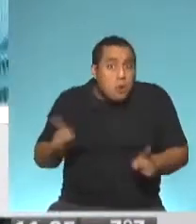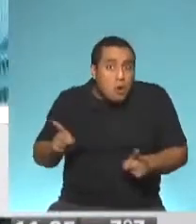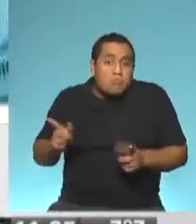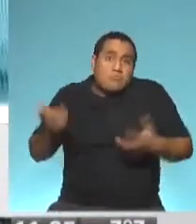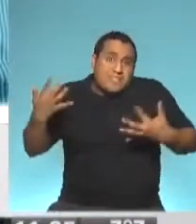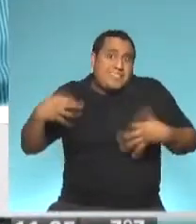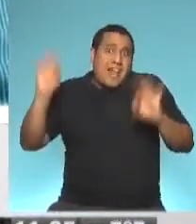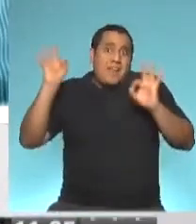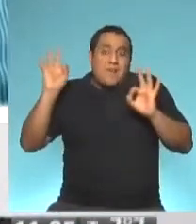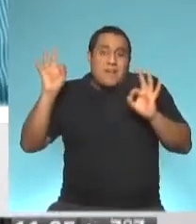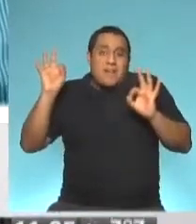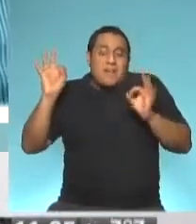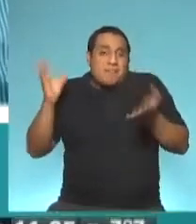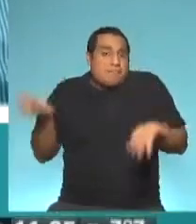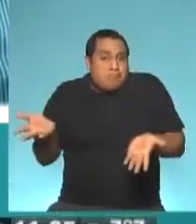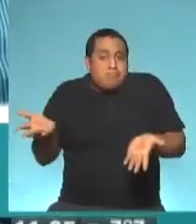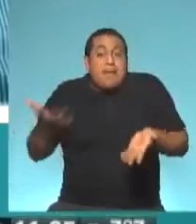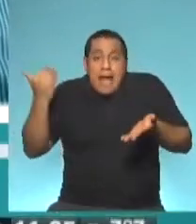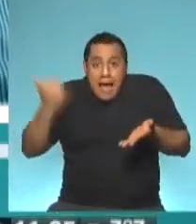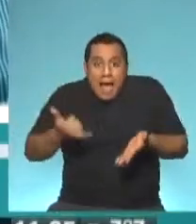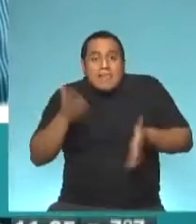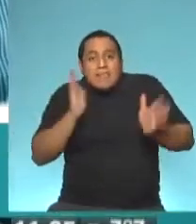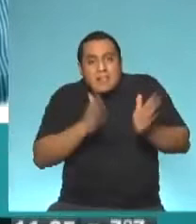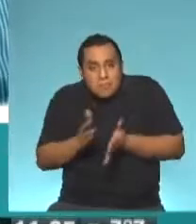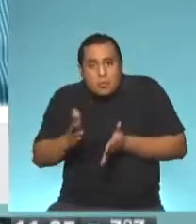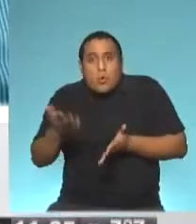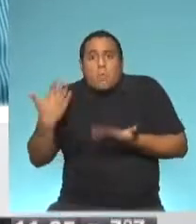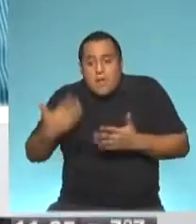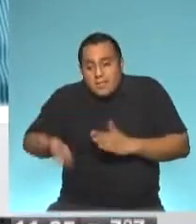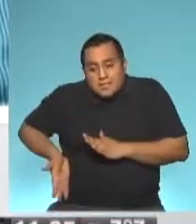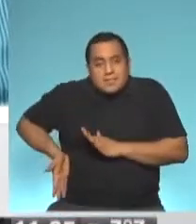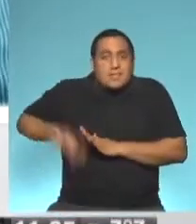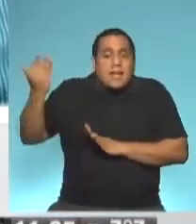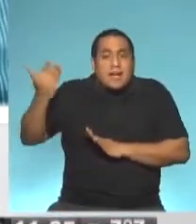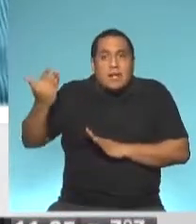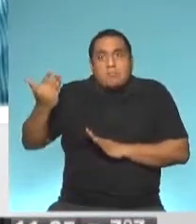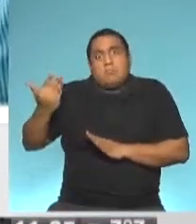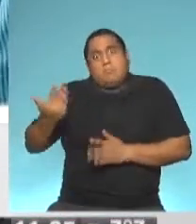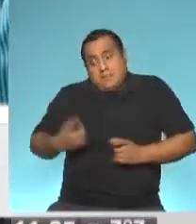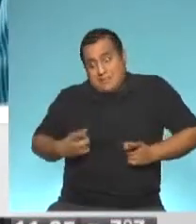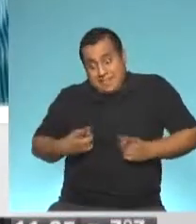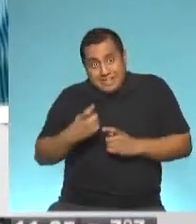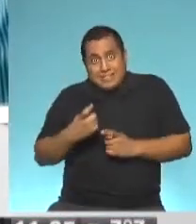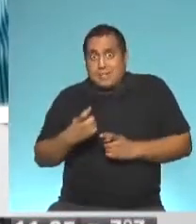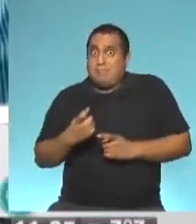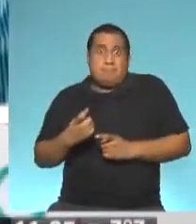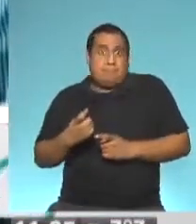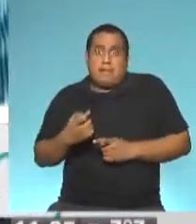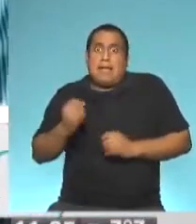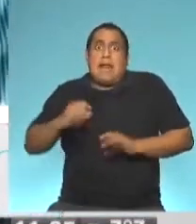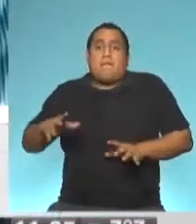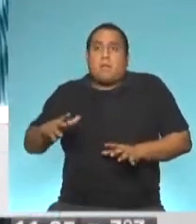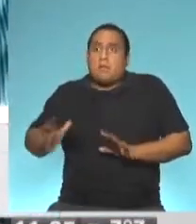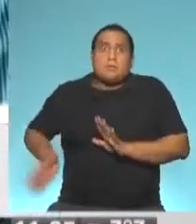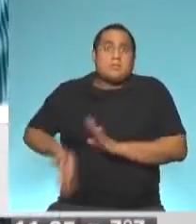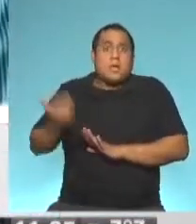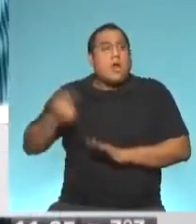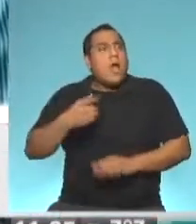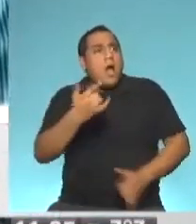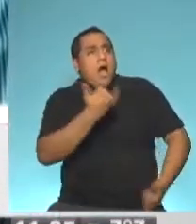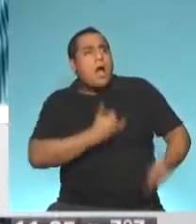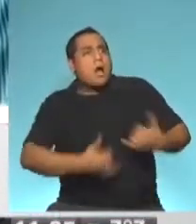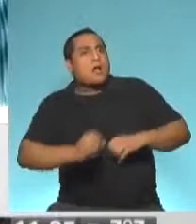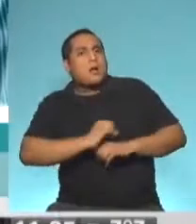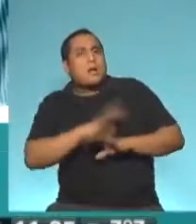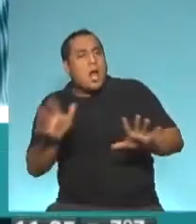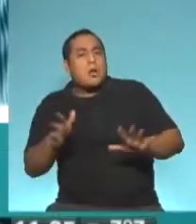frente a un estudio que se puede, digamos, puede prevenir una cosa tan grave y tan frecuente como el cáncer de colon. Qué claro que lo Entonces, explicás realmente,